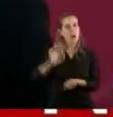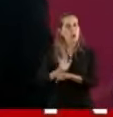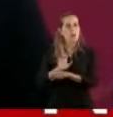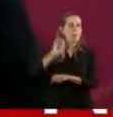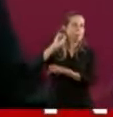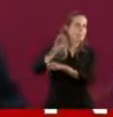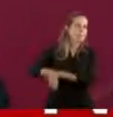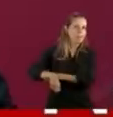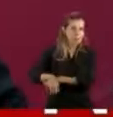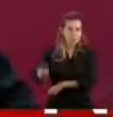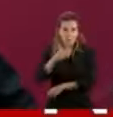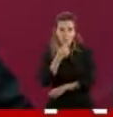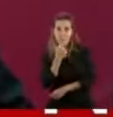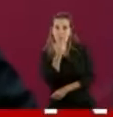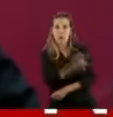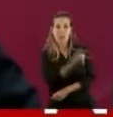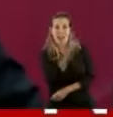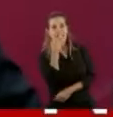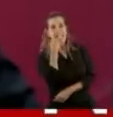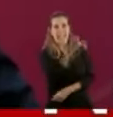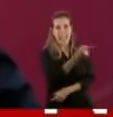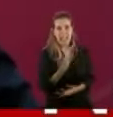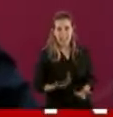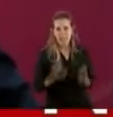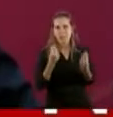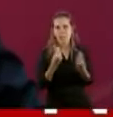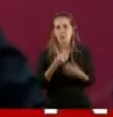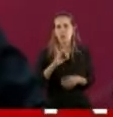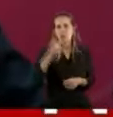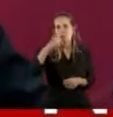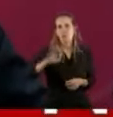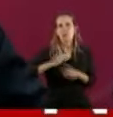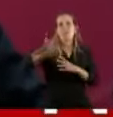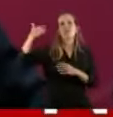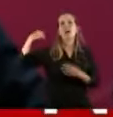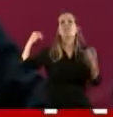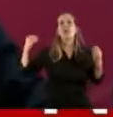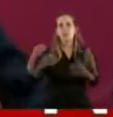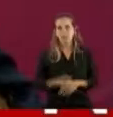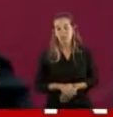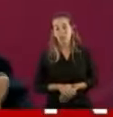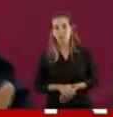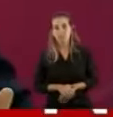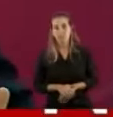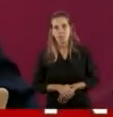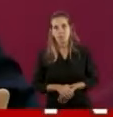Si no, pregúntenle al intendente que está ahí en la punta, qué sucedió el último tiempo también. Que esté acá.